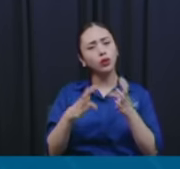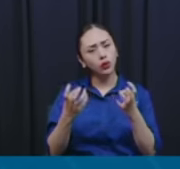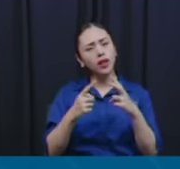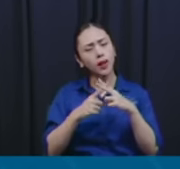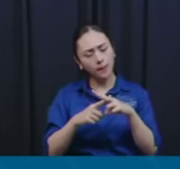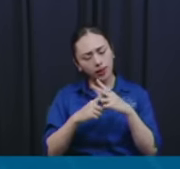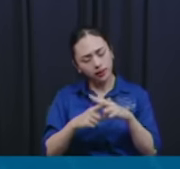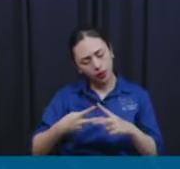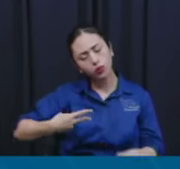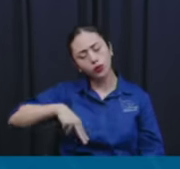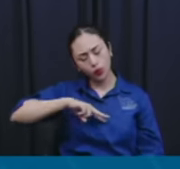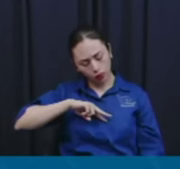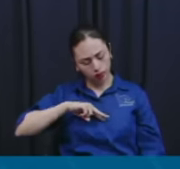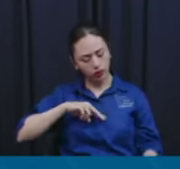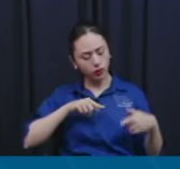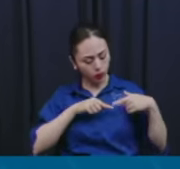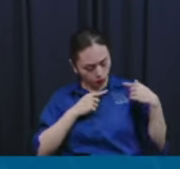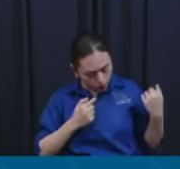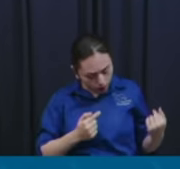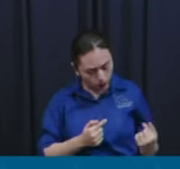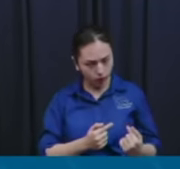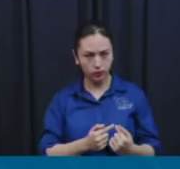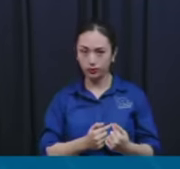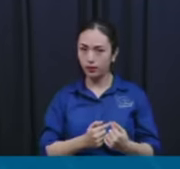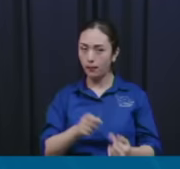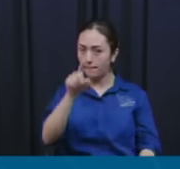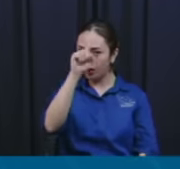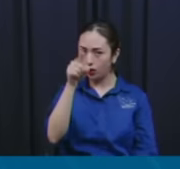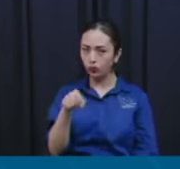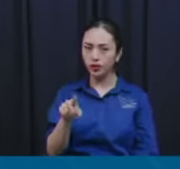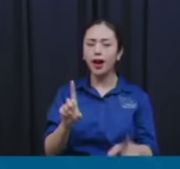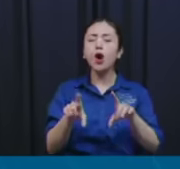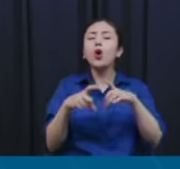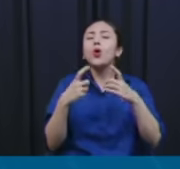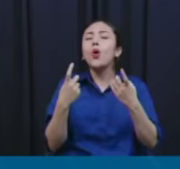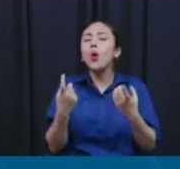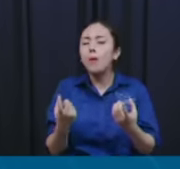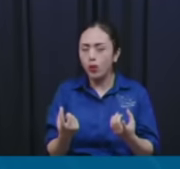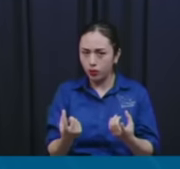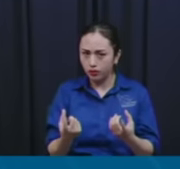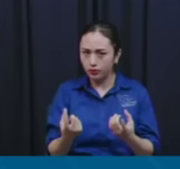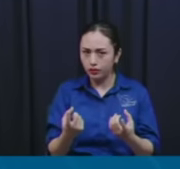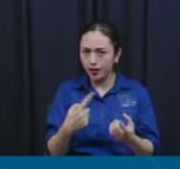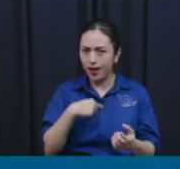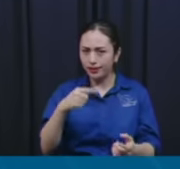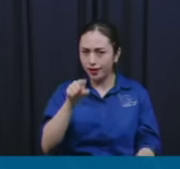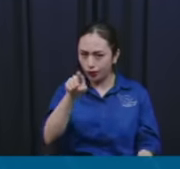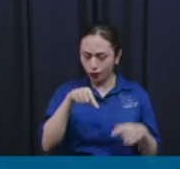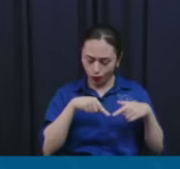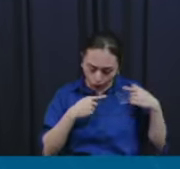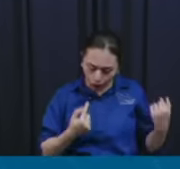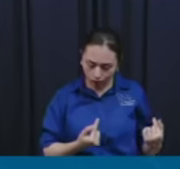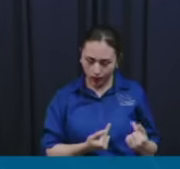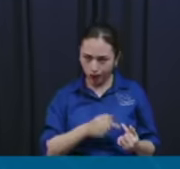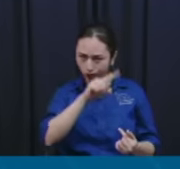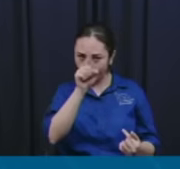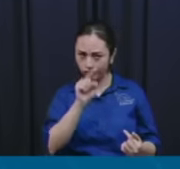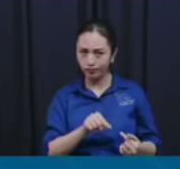está su corazoncito Ah necesitado el mío